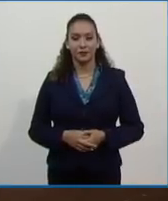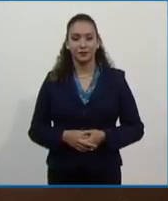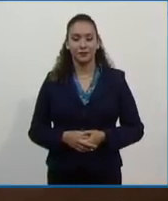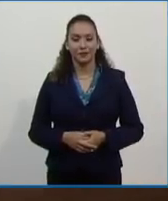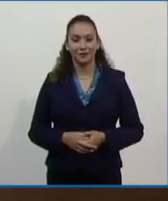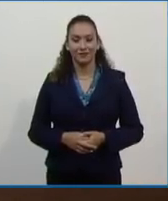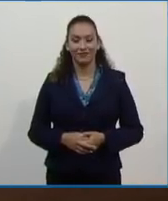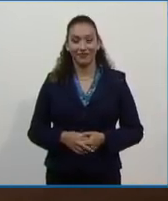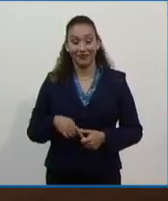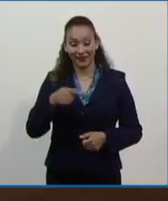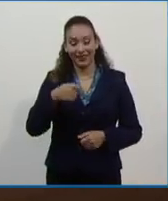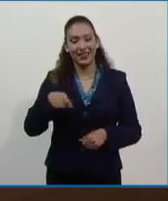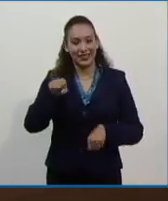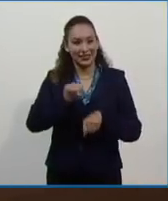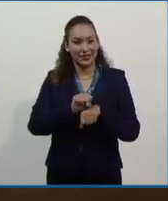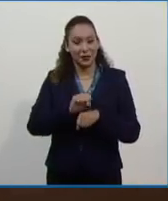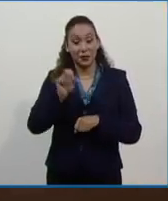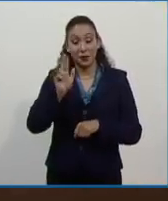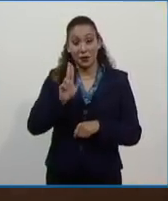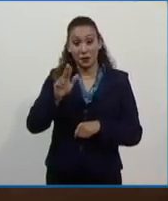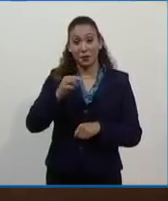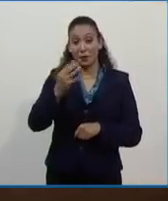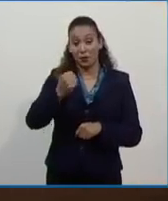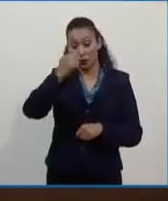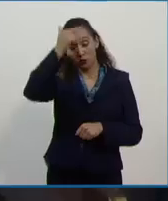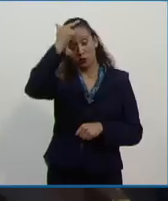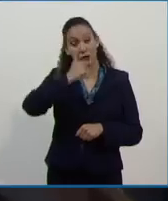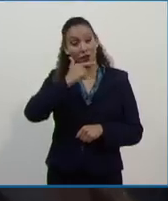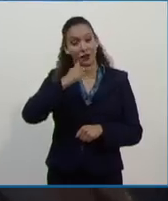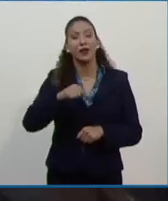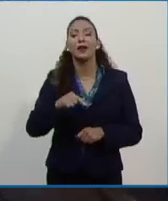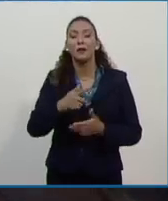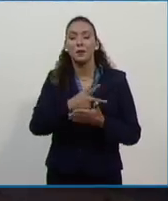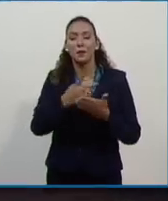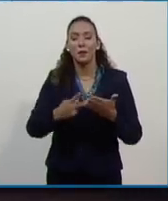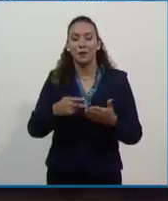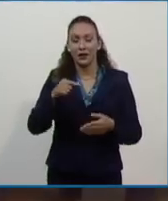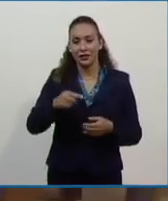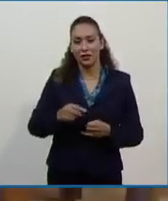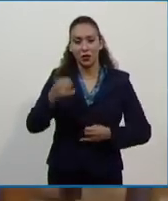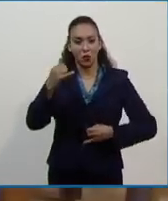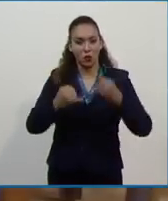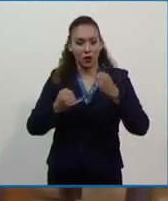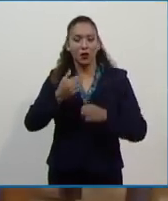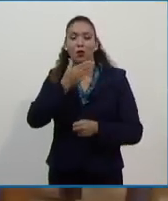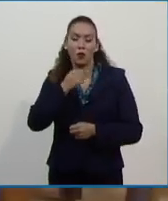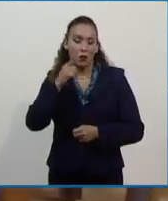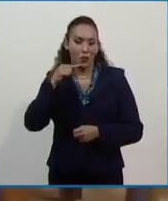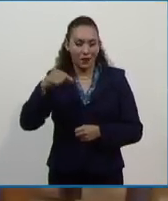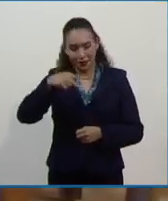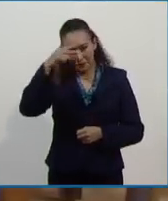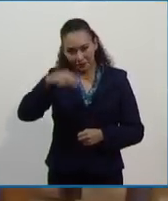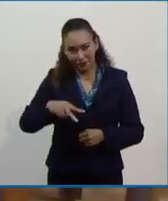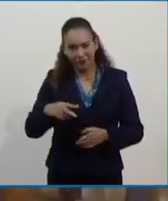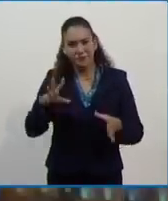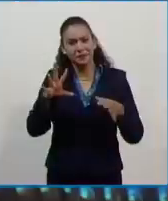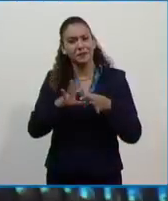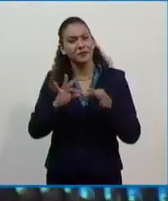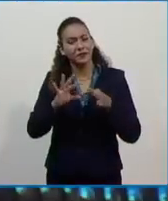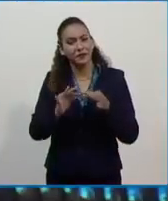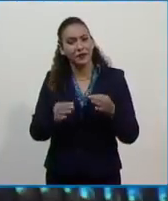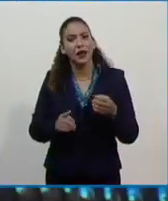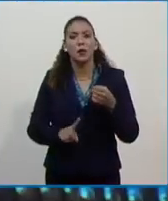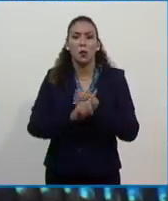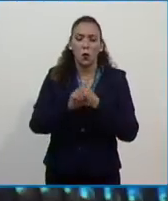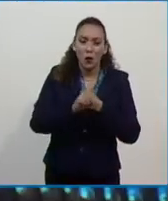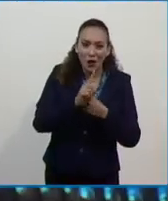Y en los estrenos de la semana, el martes a las 9 de la noche en el programa Ser Jueza y Juez en México, hablarán sobre las implicaciones,